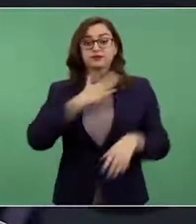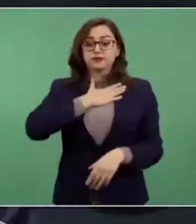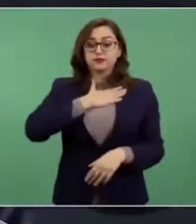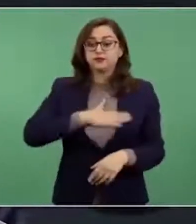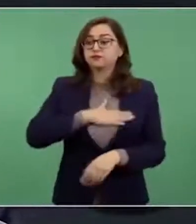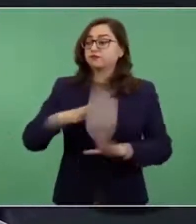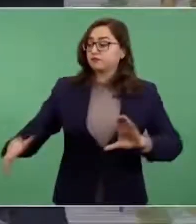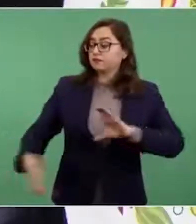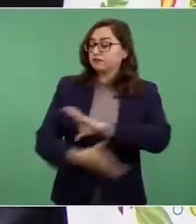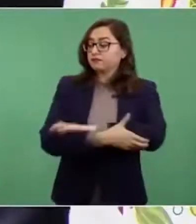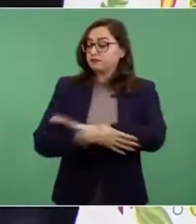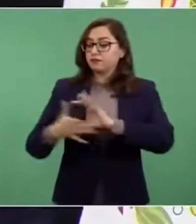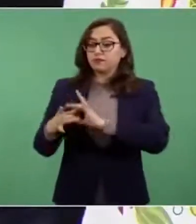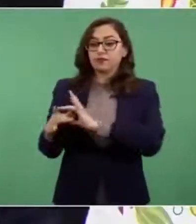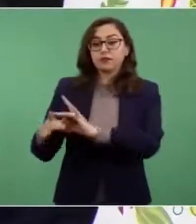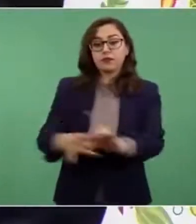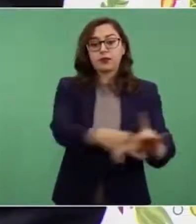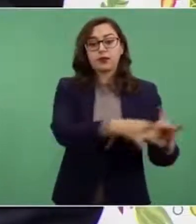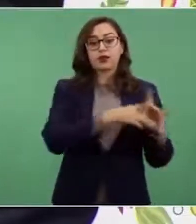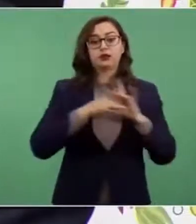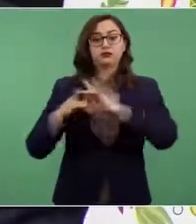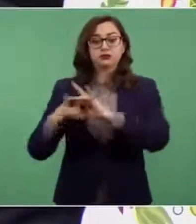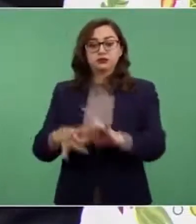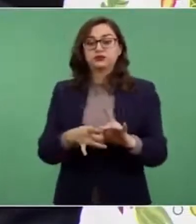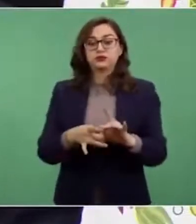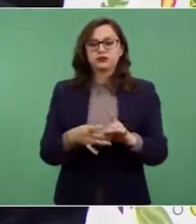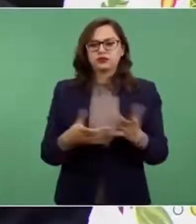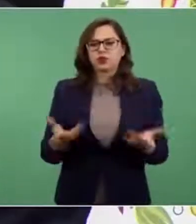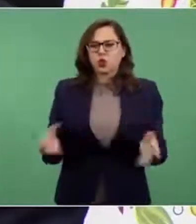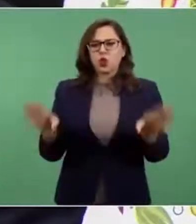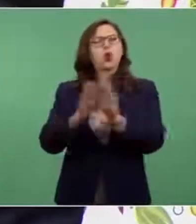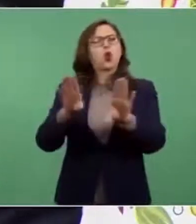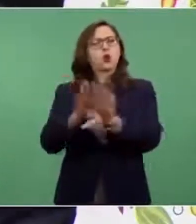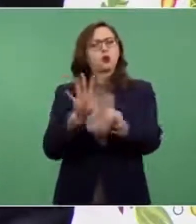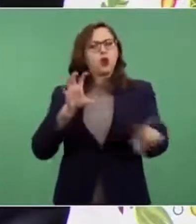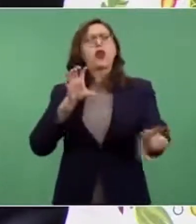Y eso ha sido una obra,